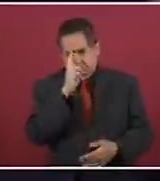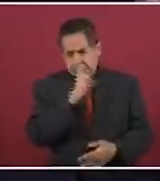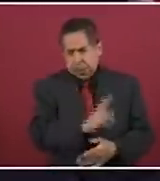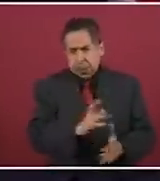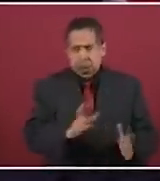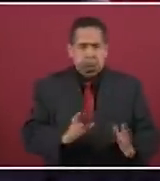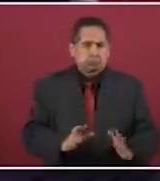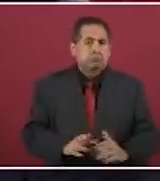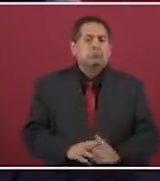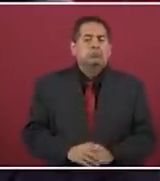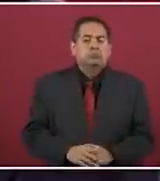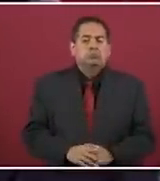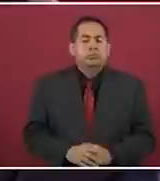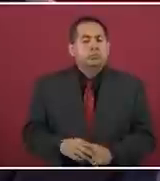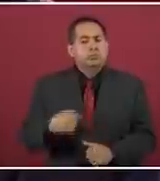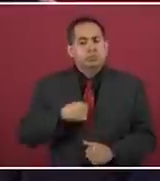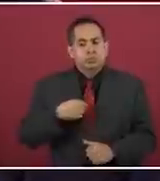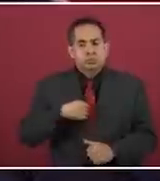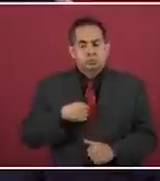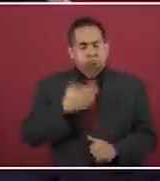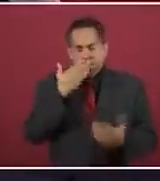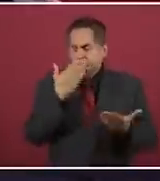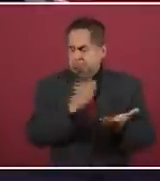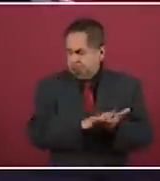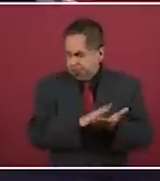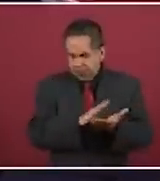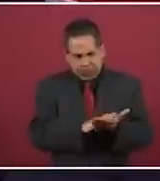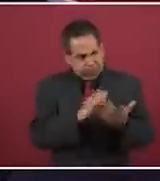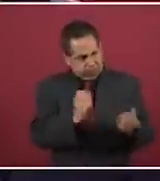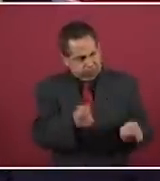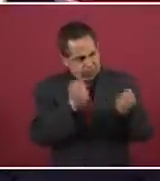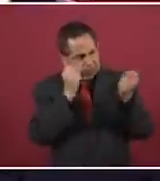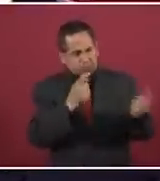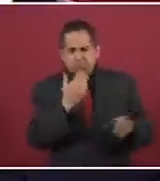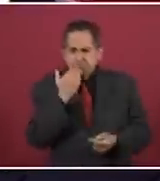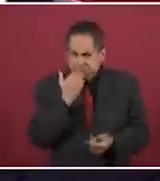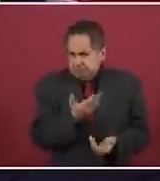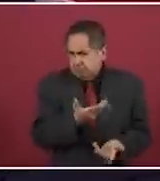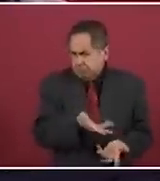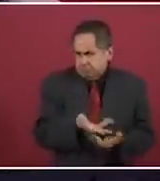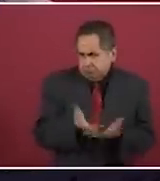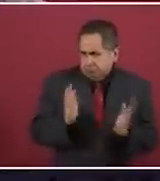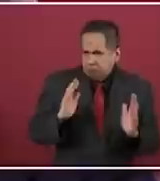Yo hasta celebro que